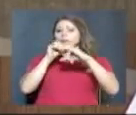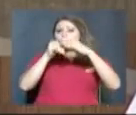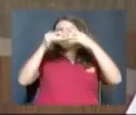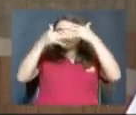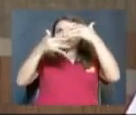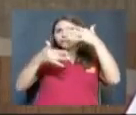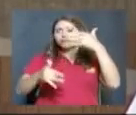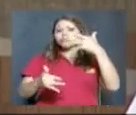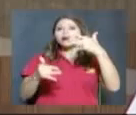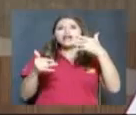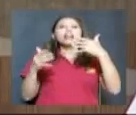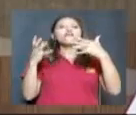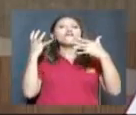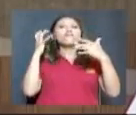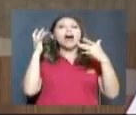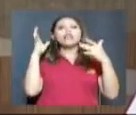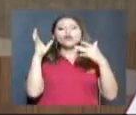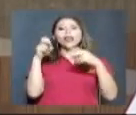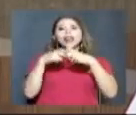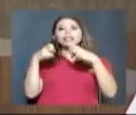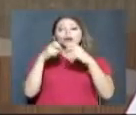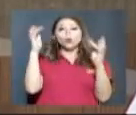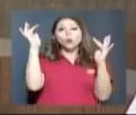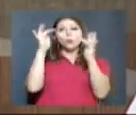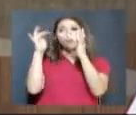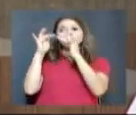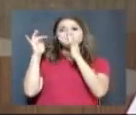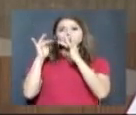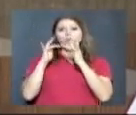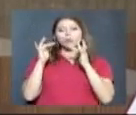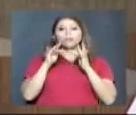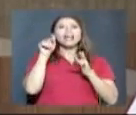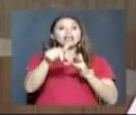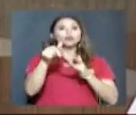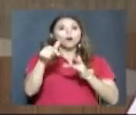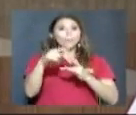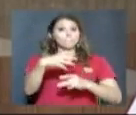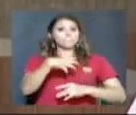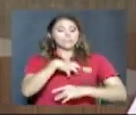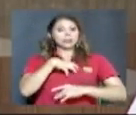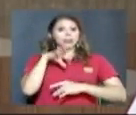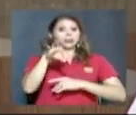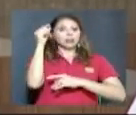es para el bienestar de toda, en este caso, la ciudadanía. Dato importante,